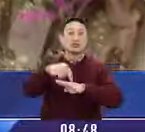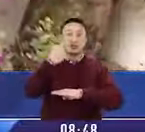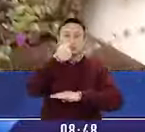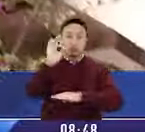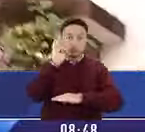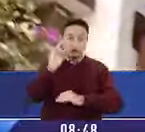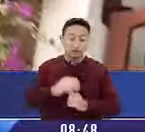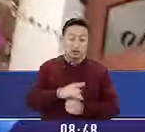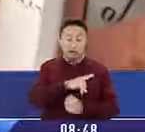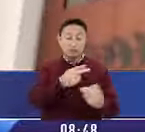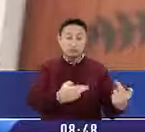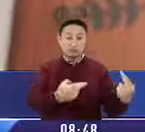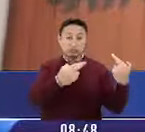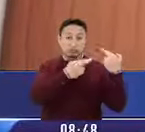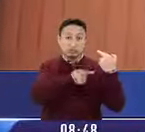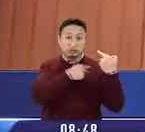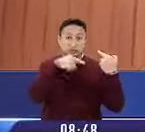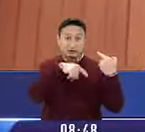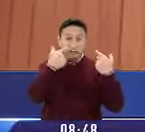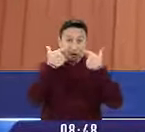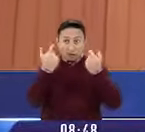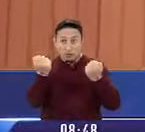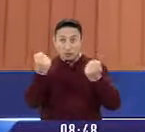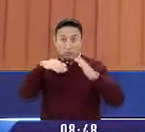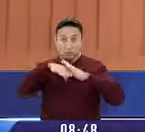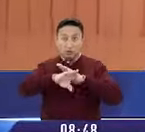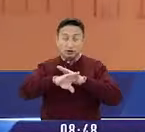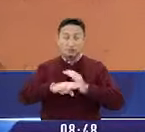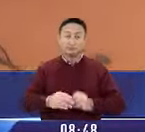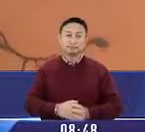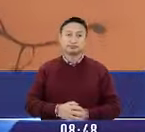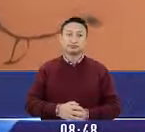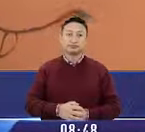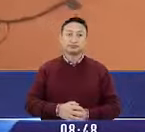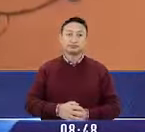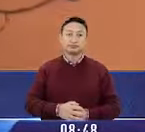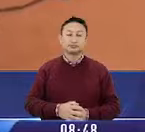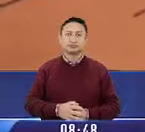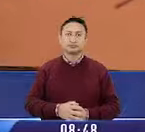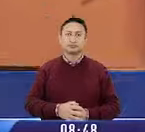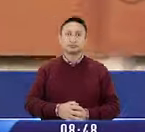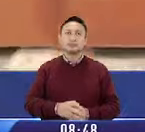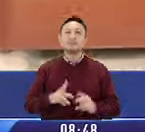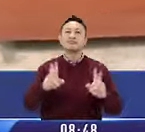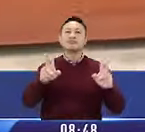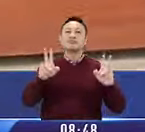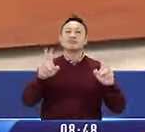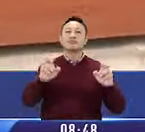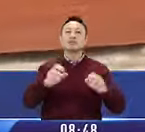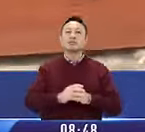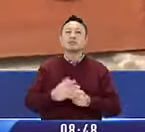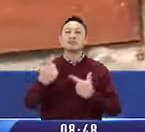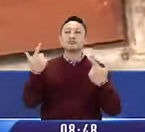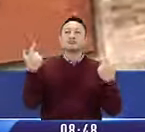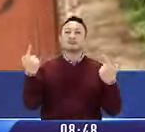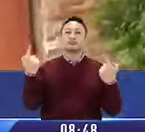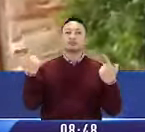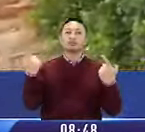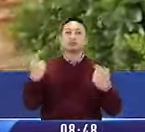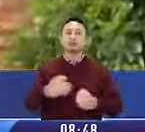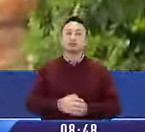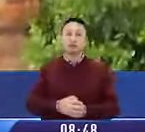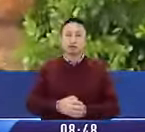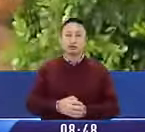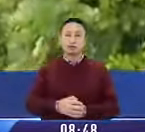la encargada de este operativo. Y además, por el tema de las armas de fuego, pues también pues